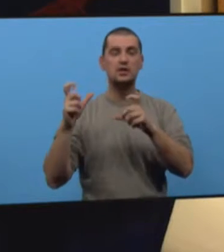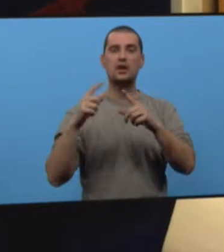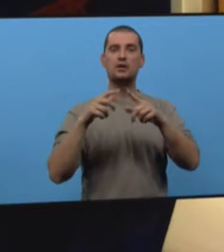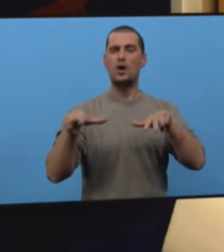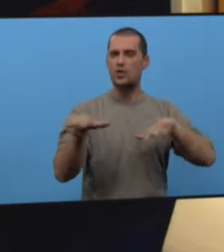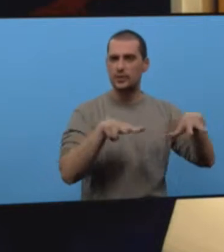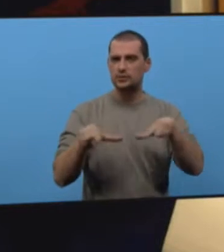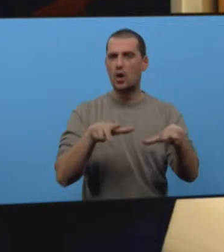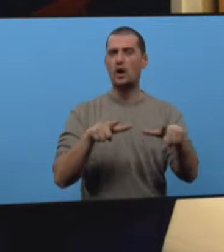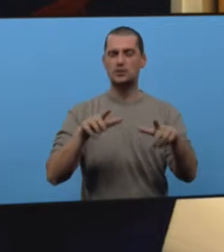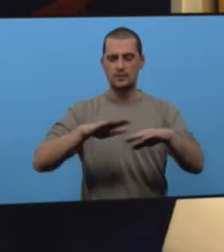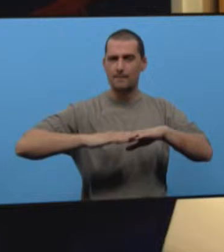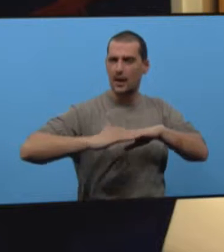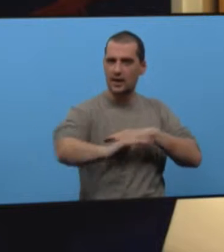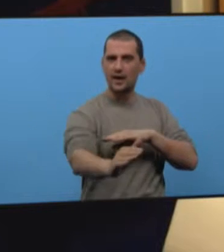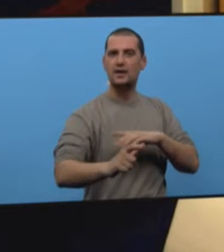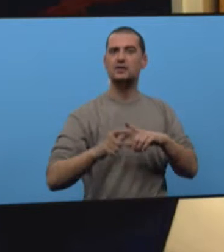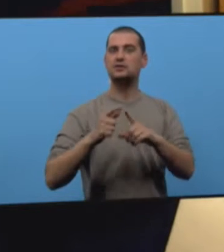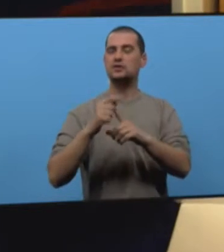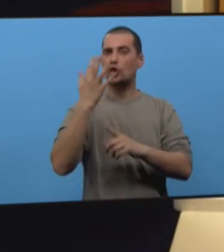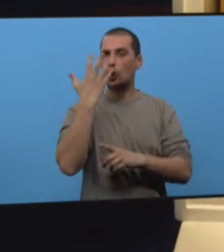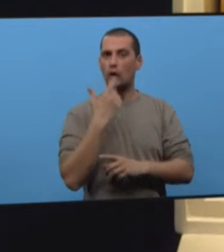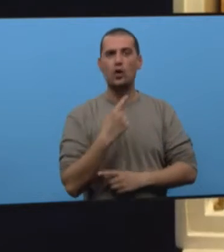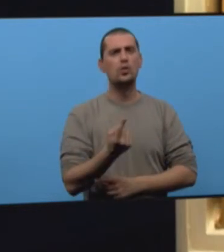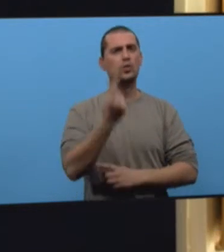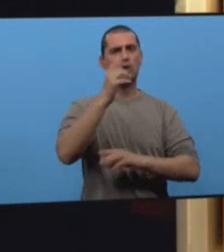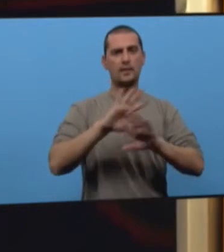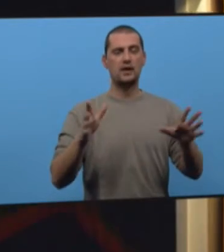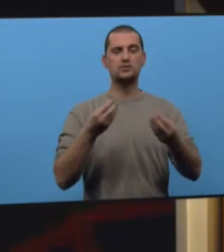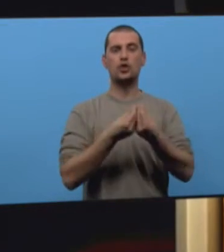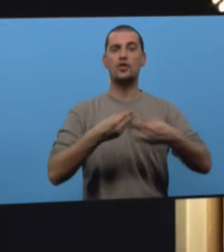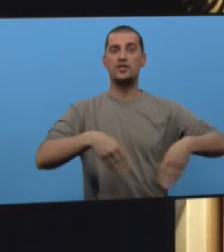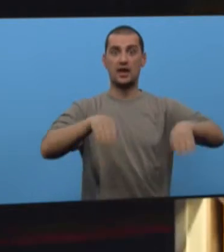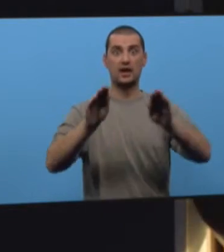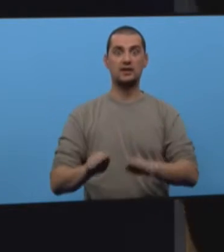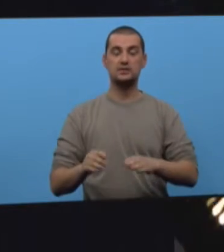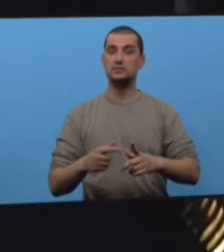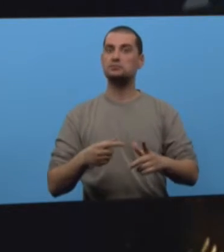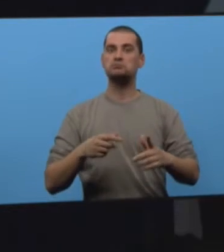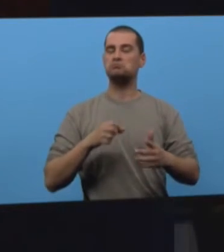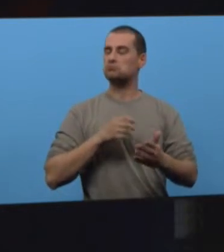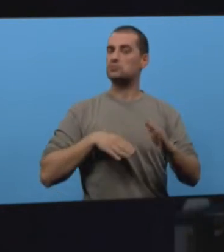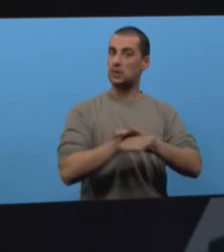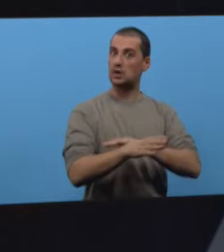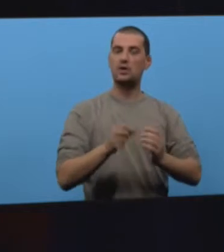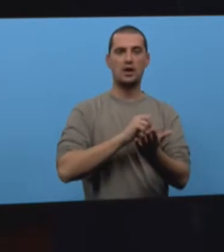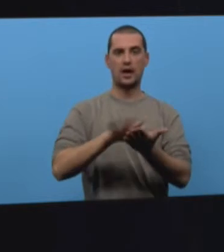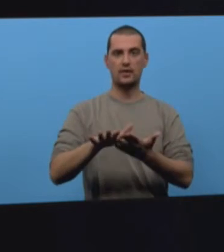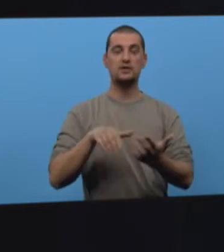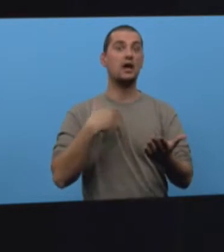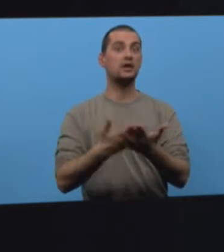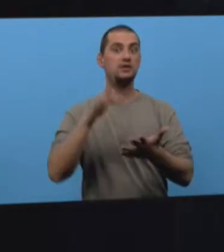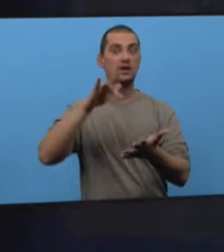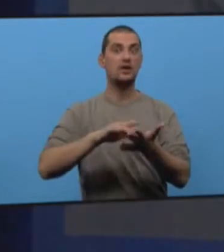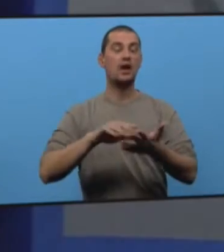paneis apoian este envolvente espazo monocroma creado con teas. A mostra gratuita pódese visitar ata o